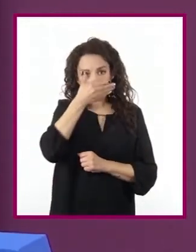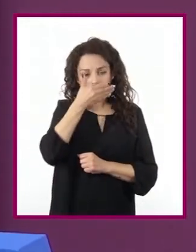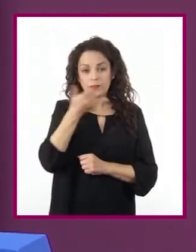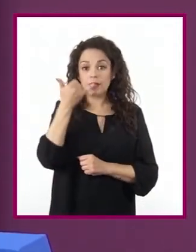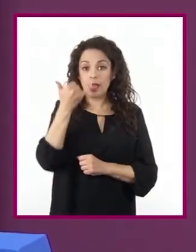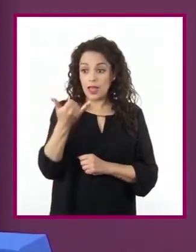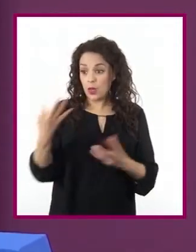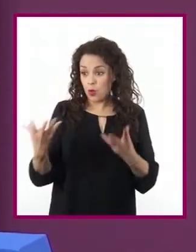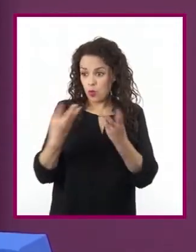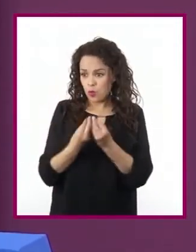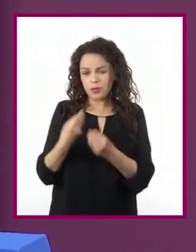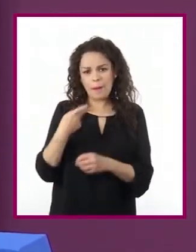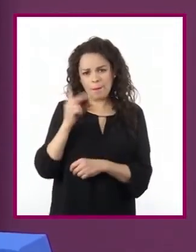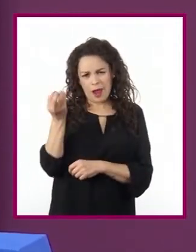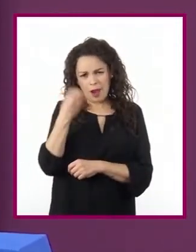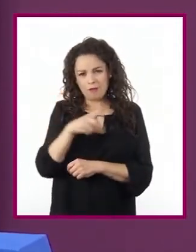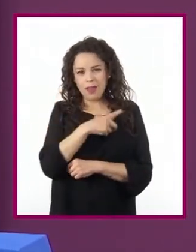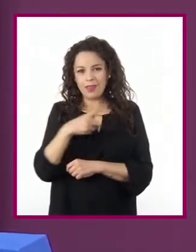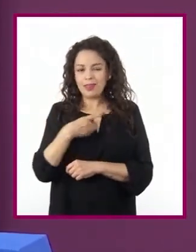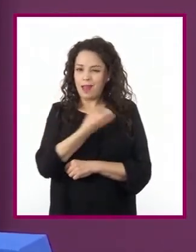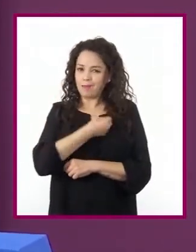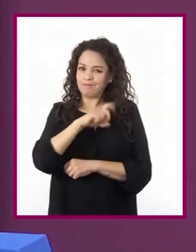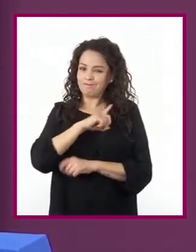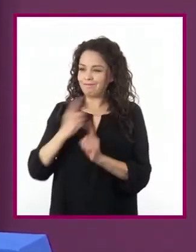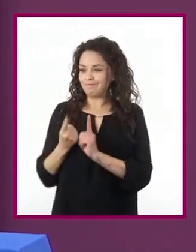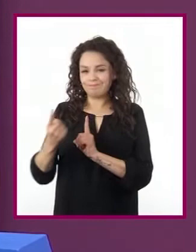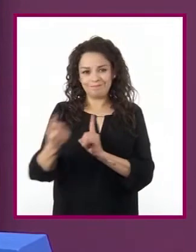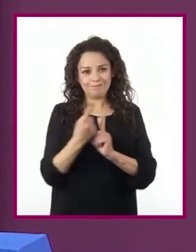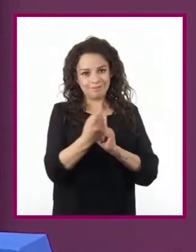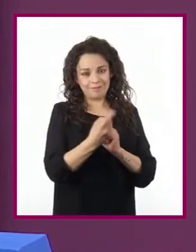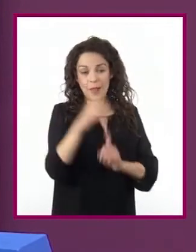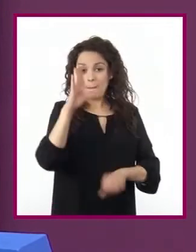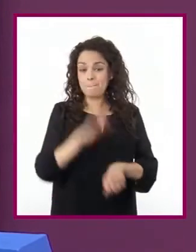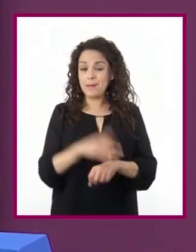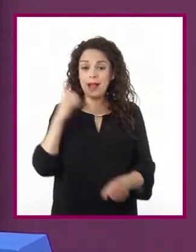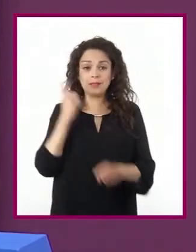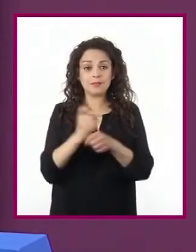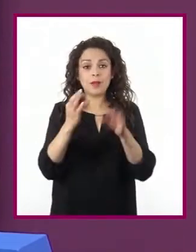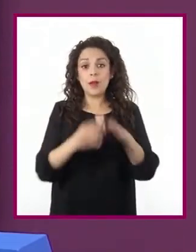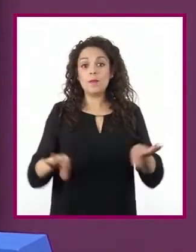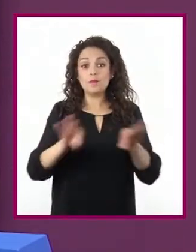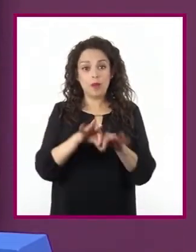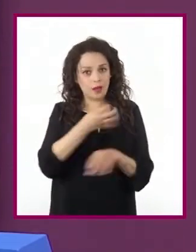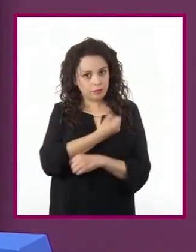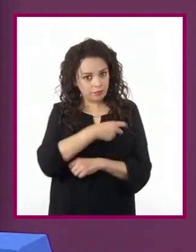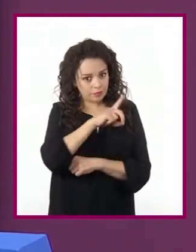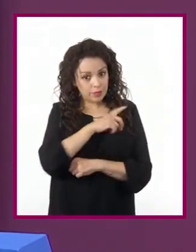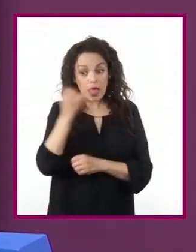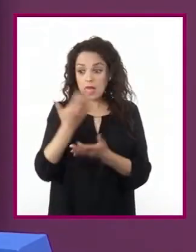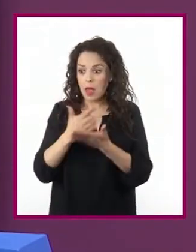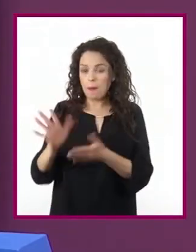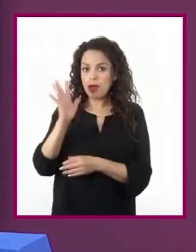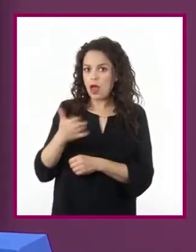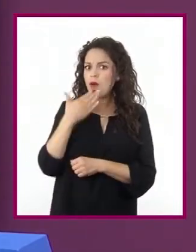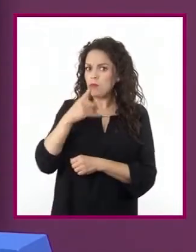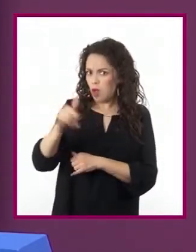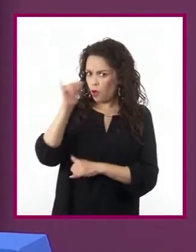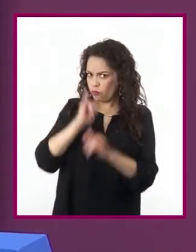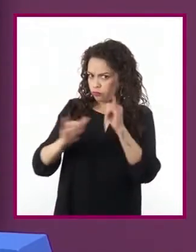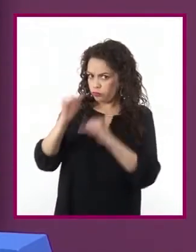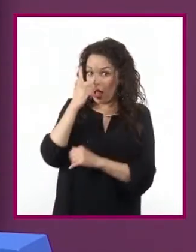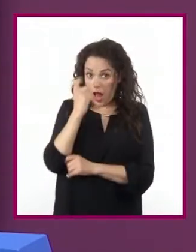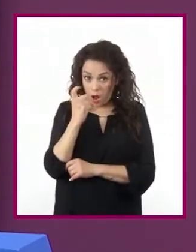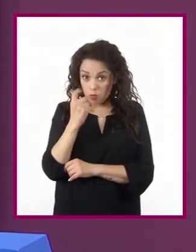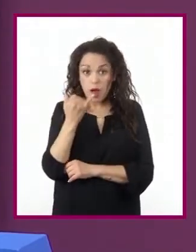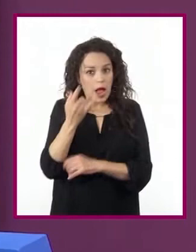sana distancia. La salud es lo primero. Además, ¿han tomado suficiente agua ya? ¿Hecho algo de